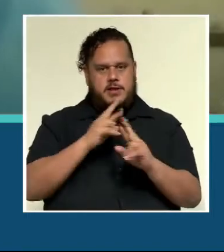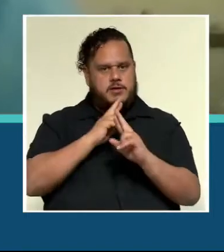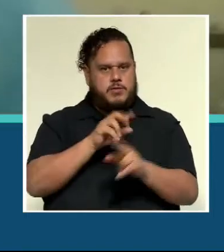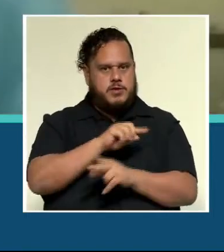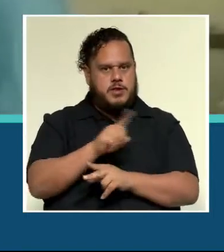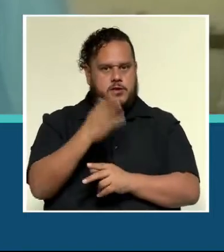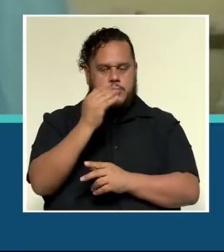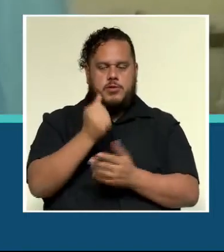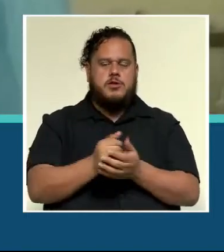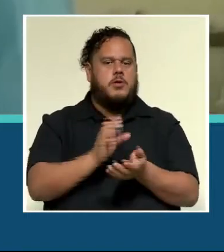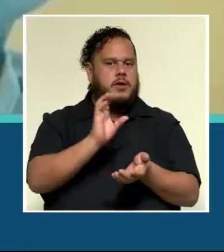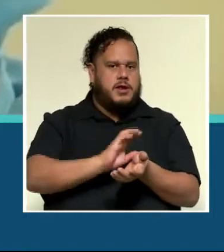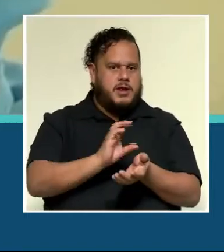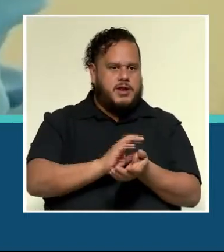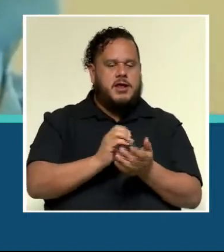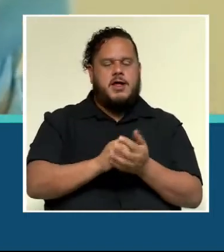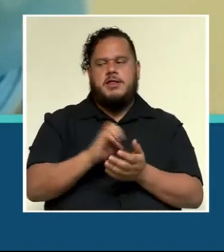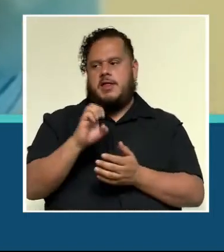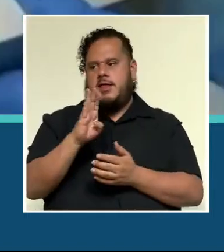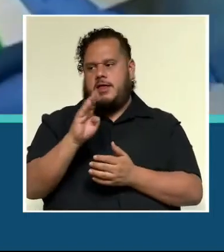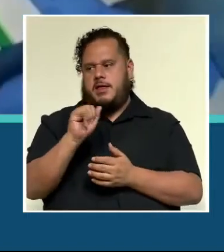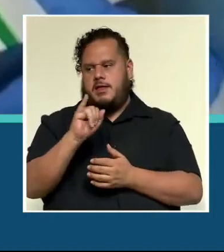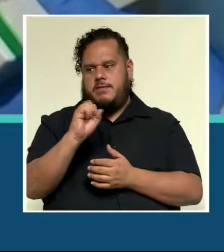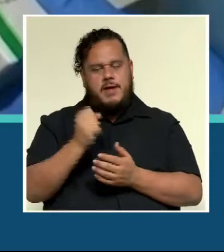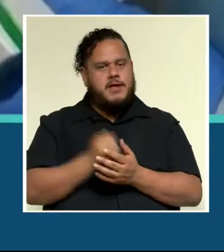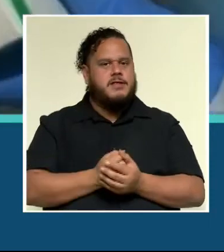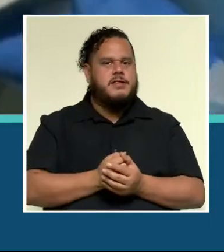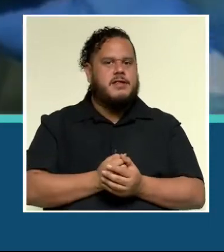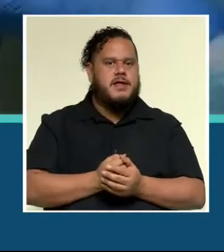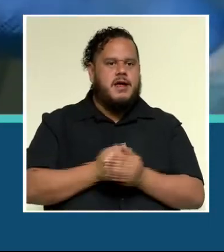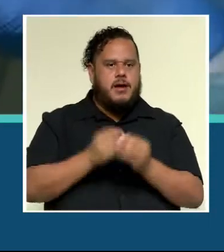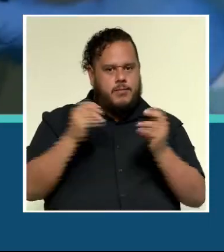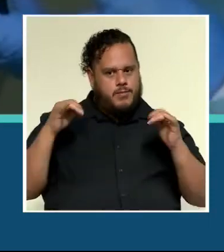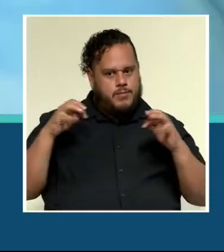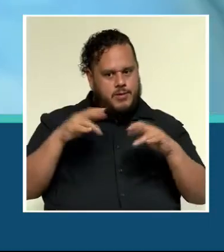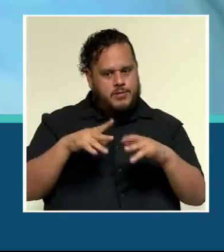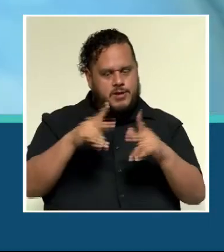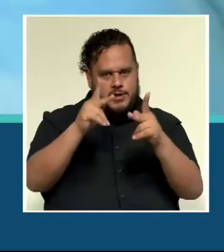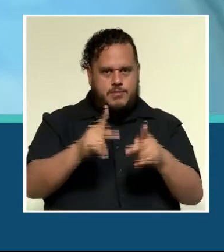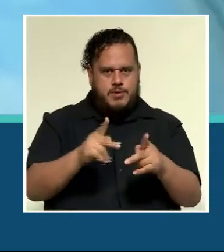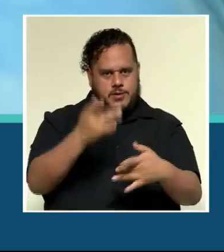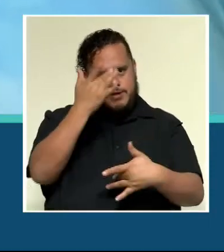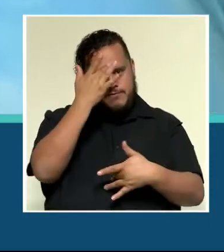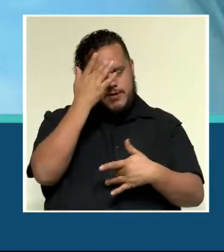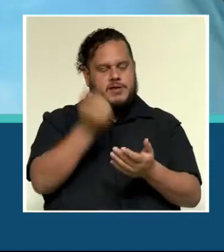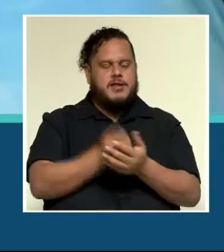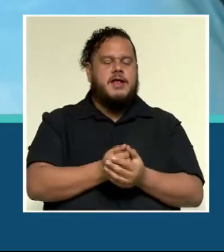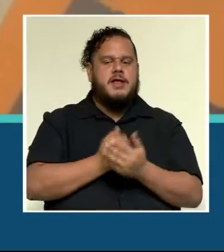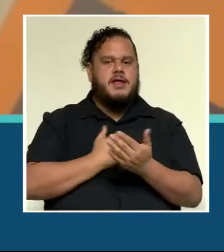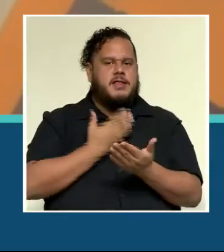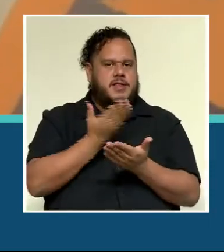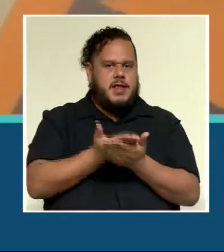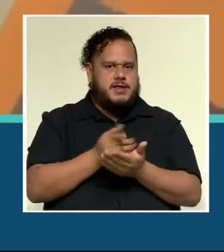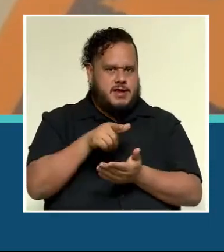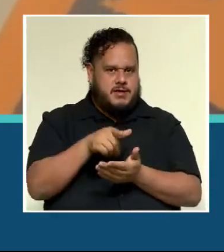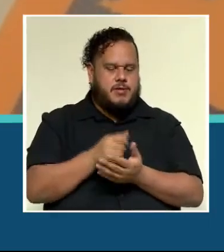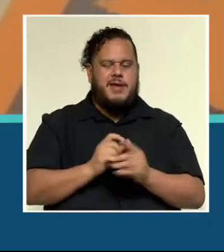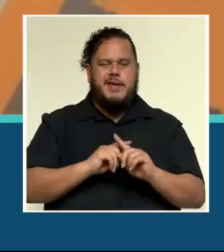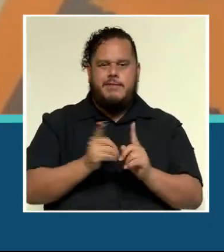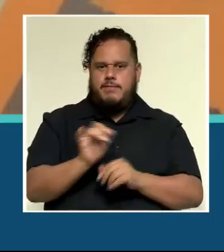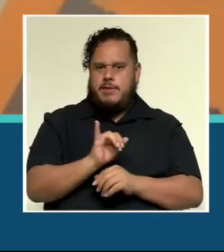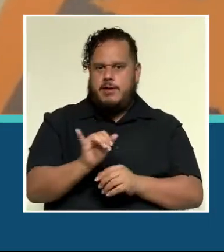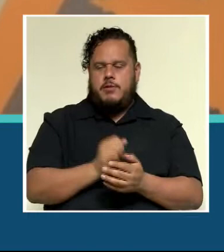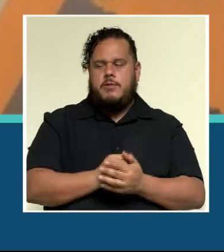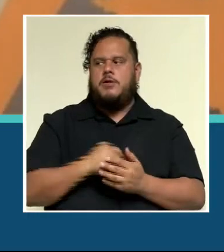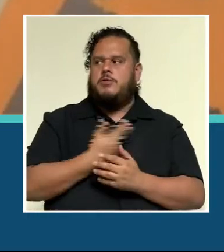son clínicas y EVAIS, por la afluencia de personas enfermas que están llegando. Pero además,